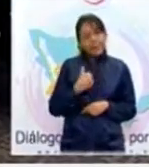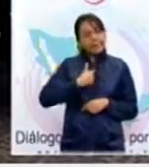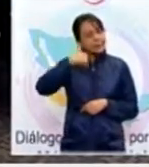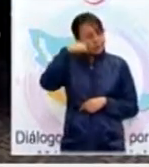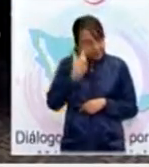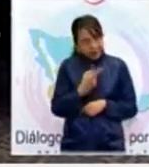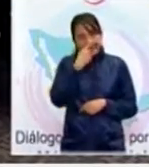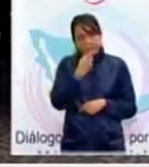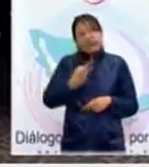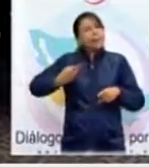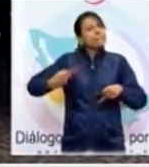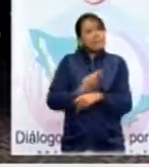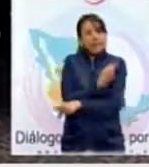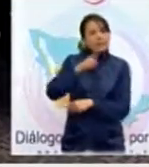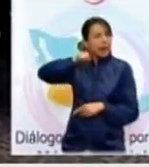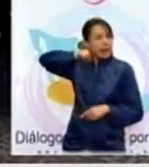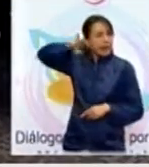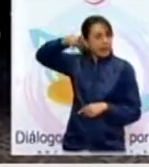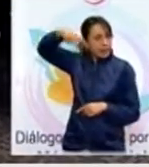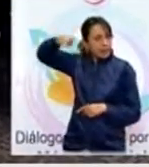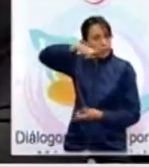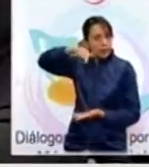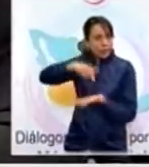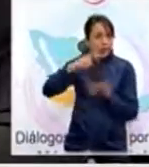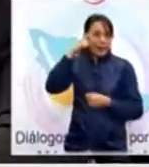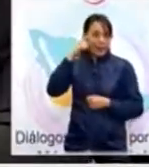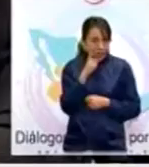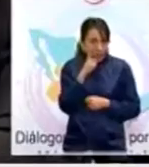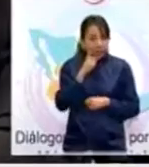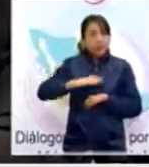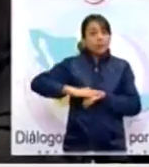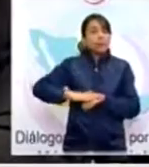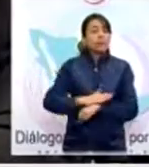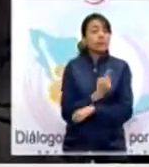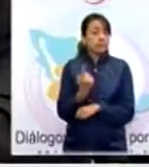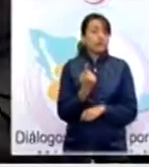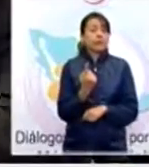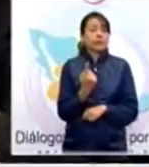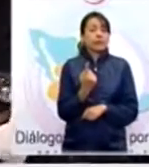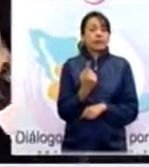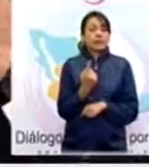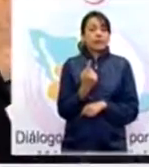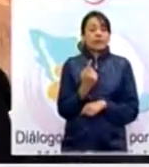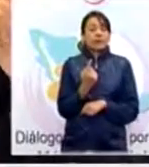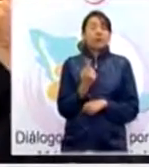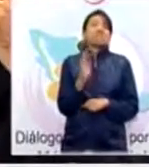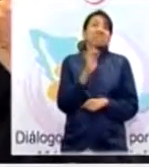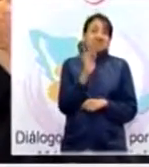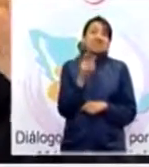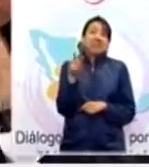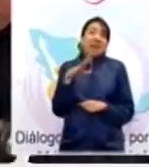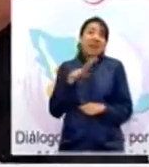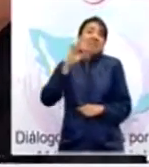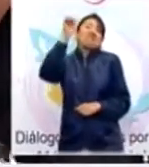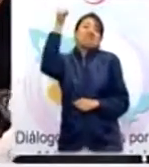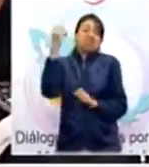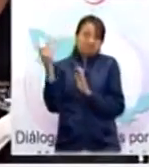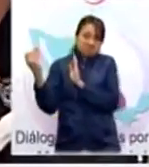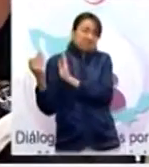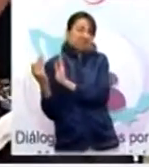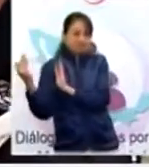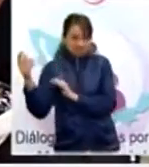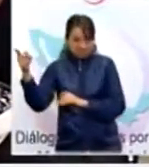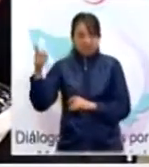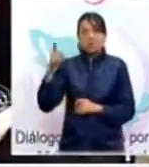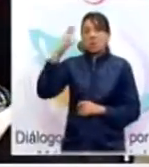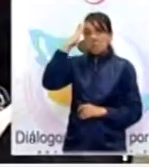local, donde quizás menos nos imaginábamos, muy cerquita de Cuernavaca, Iguala, desde lo